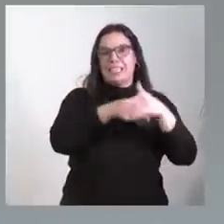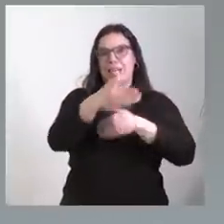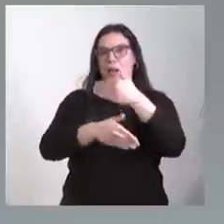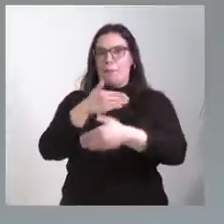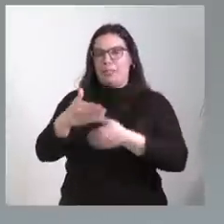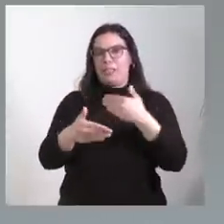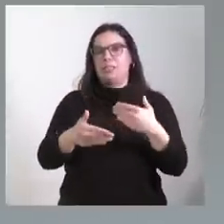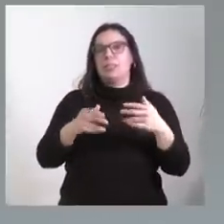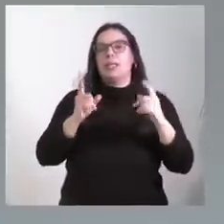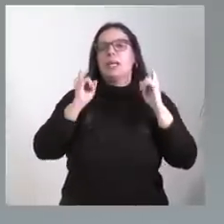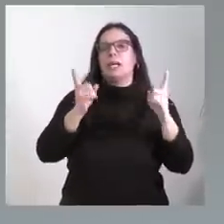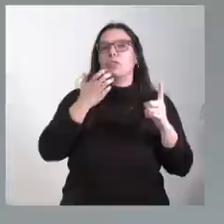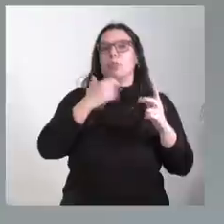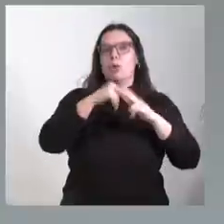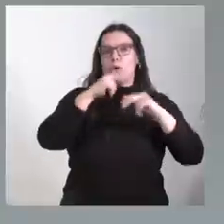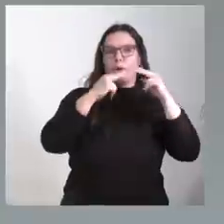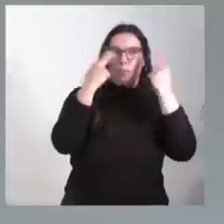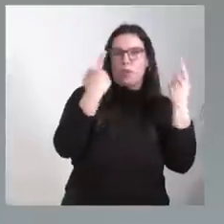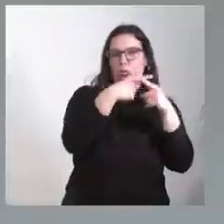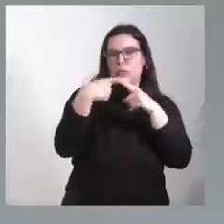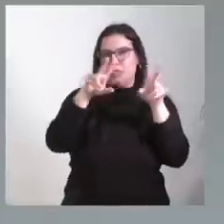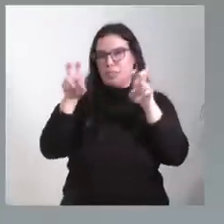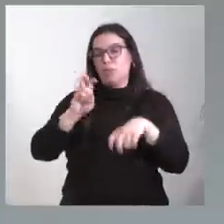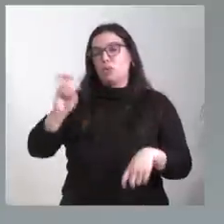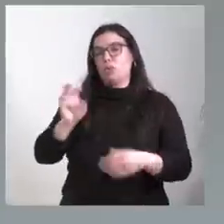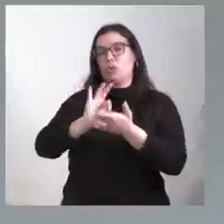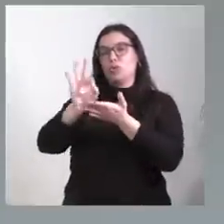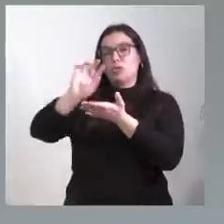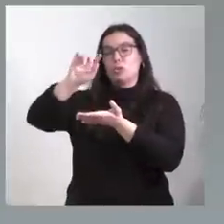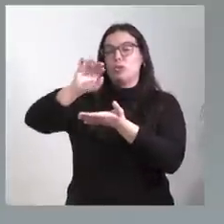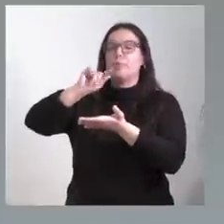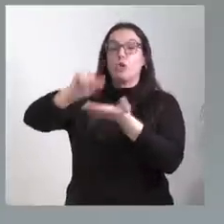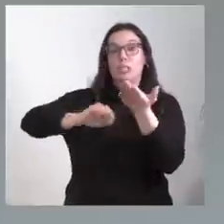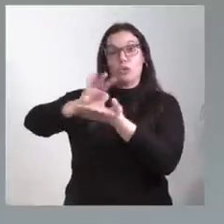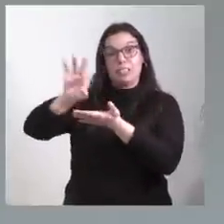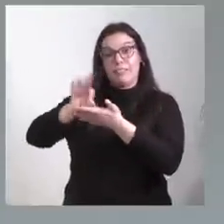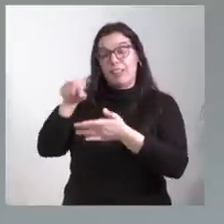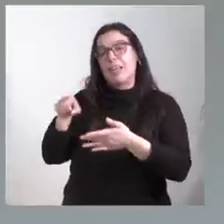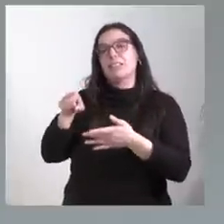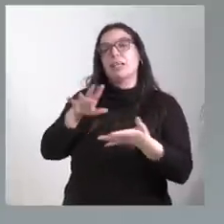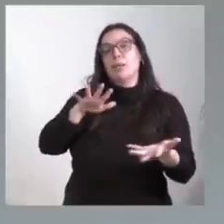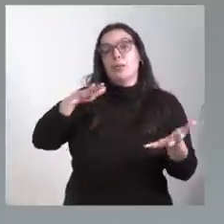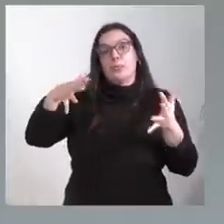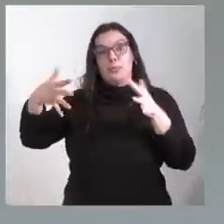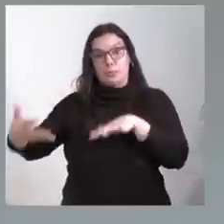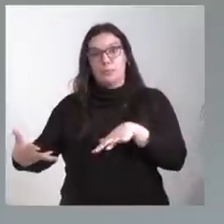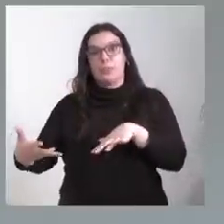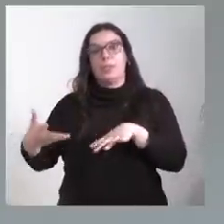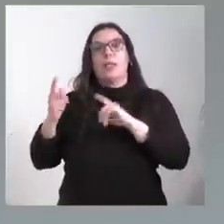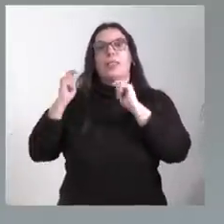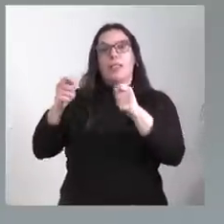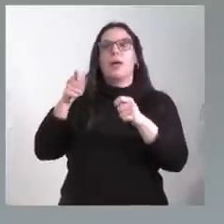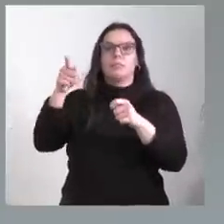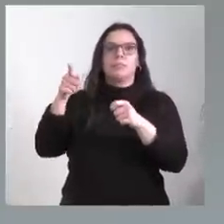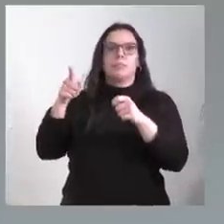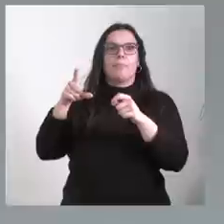caso una obra pública el replanteo y otra serie de cuestiones y en el caso de un contrato de servicio Como estas características la definición del mismo y lógicamente la adjudicatario tiene